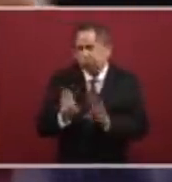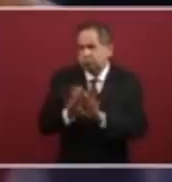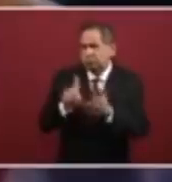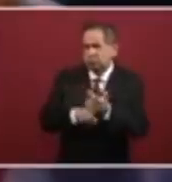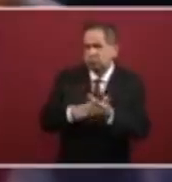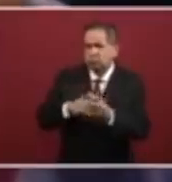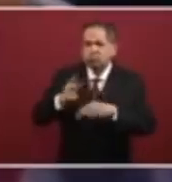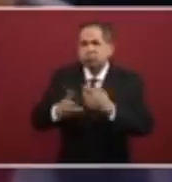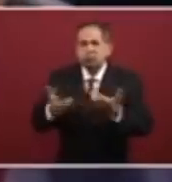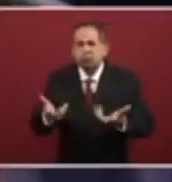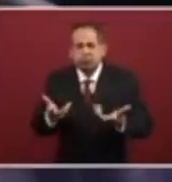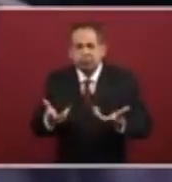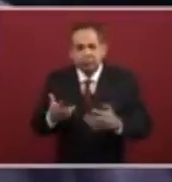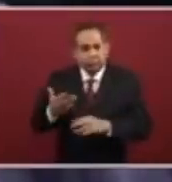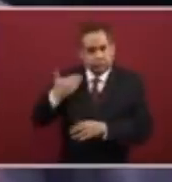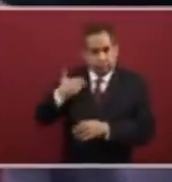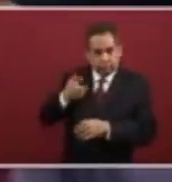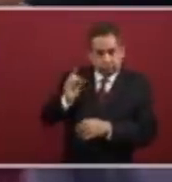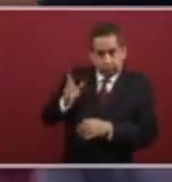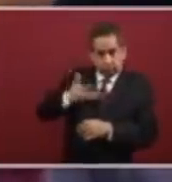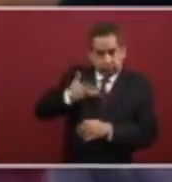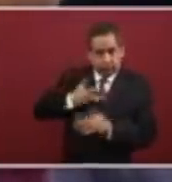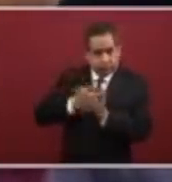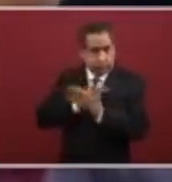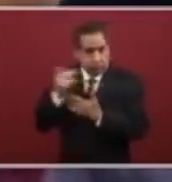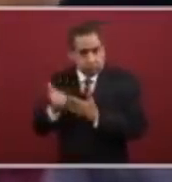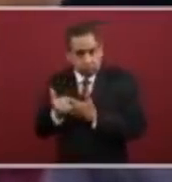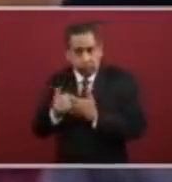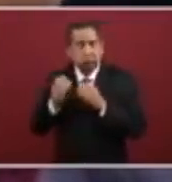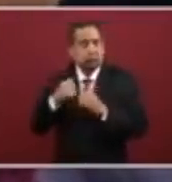iba a realizar, se estaba licitando,